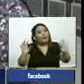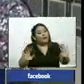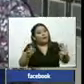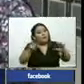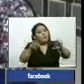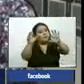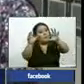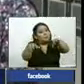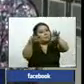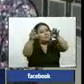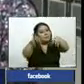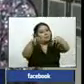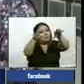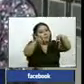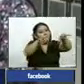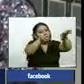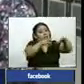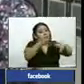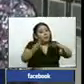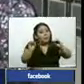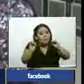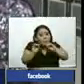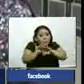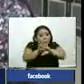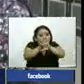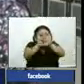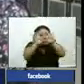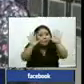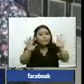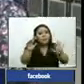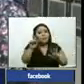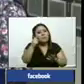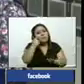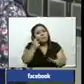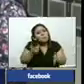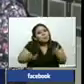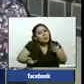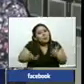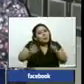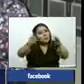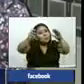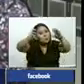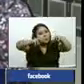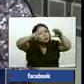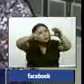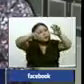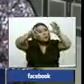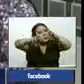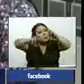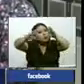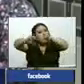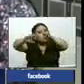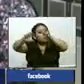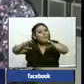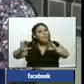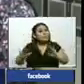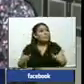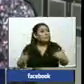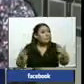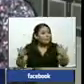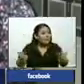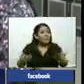desplaza mucha humedad para que en horas de la madrugada tengamos algunos núcleos de lluvias y tormentas que se van